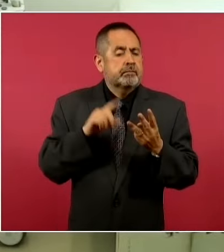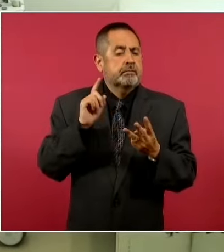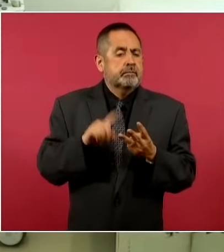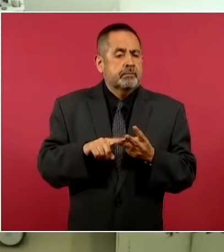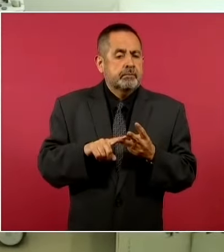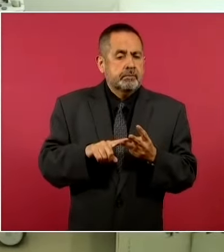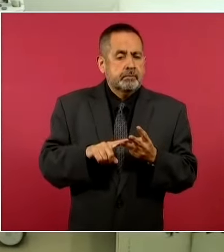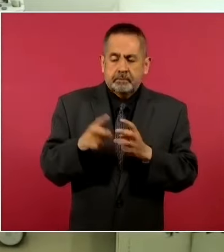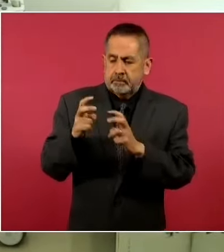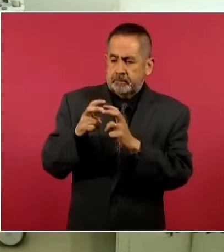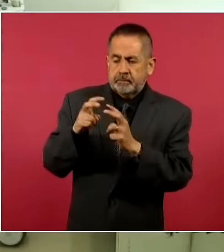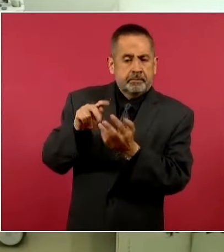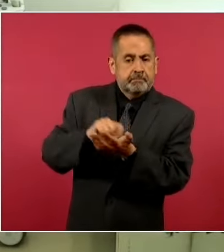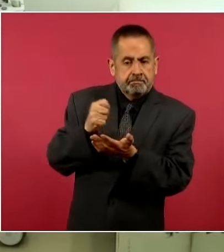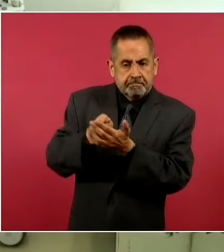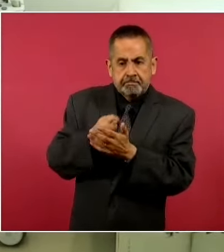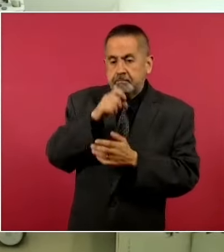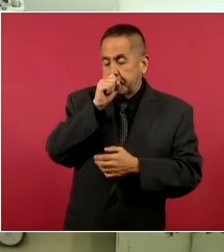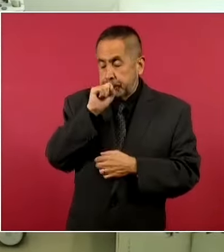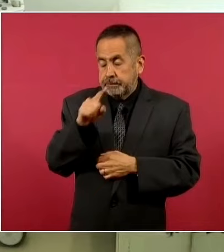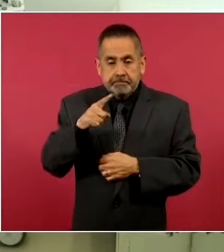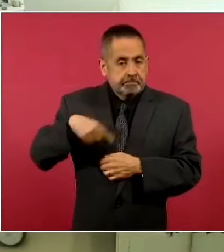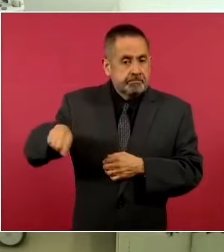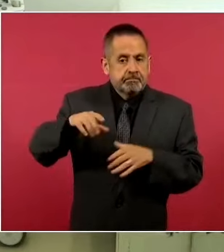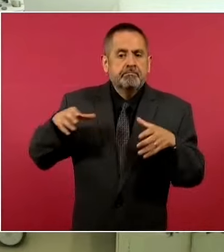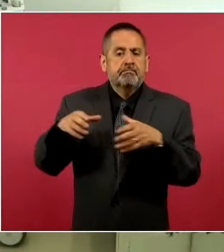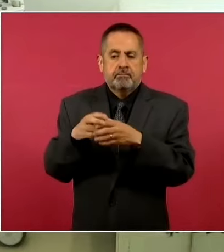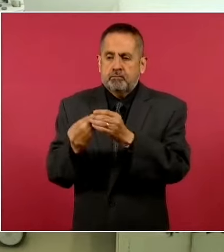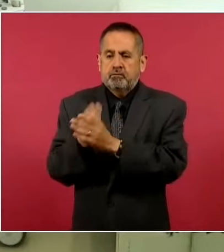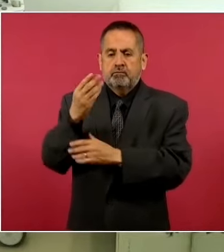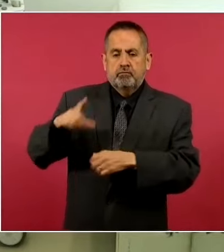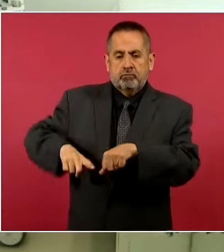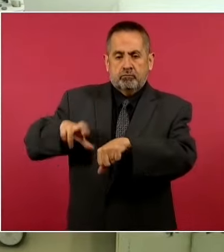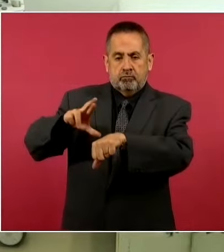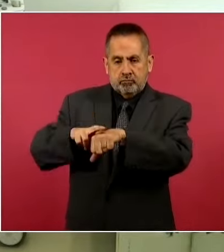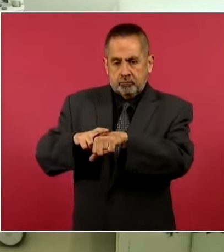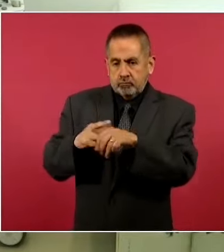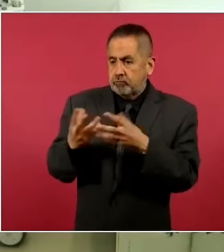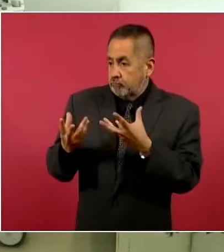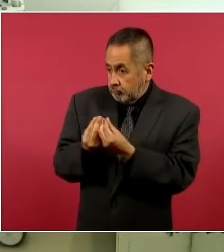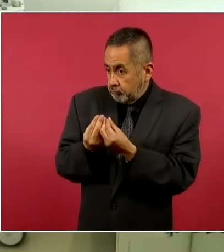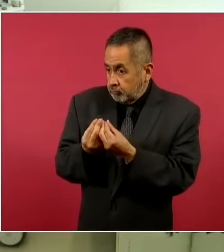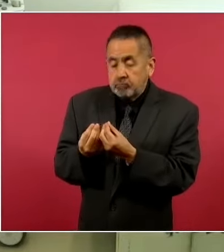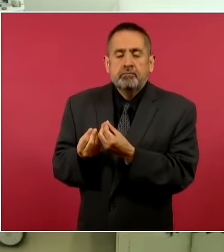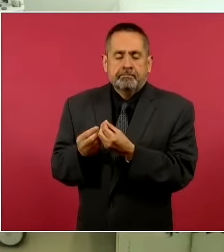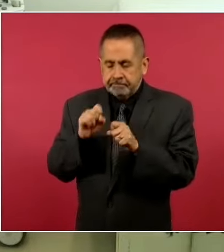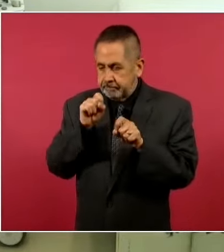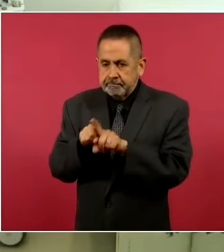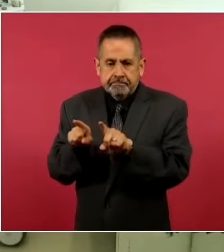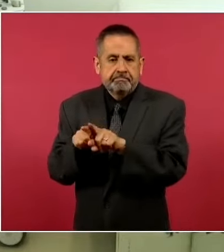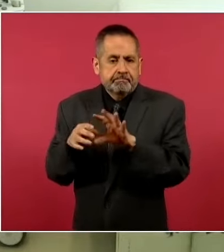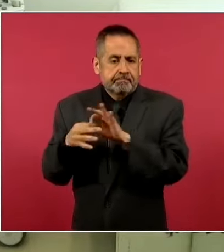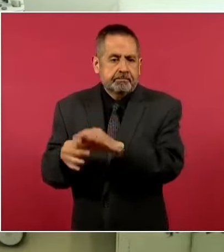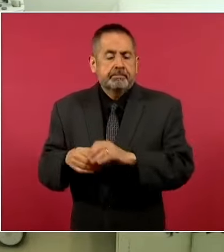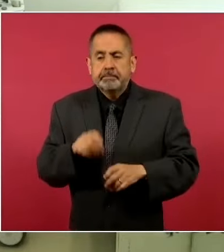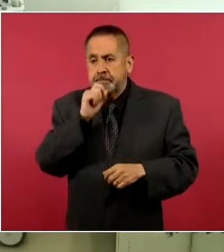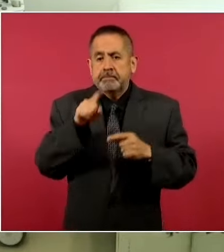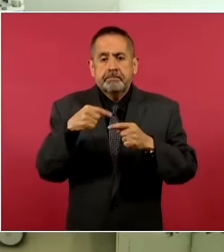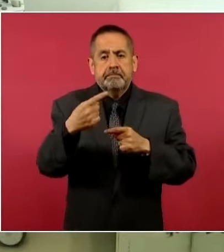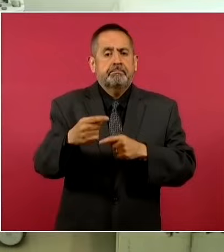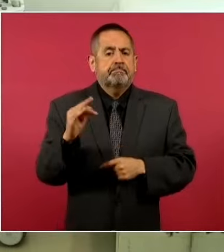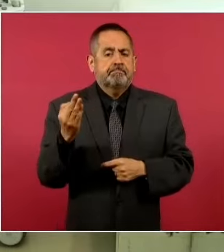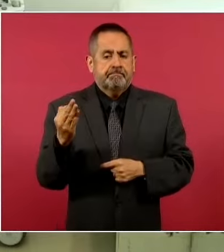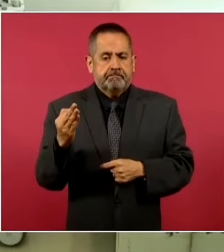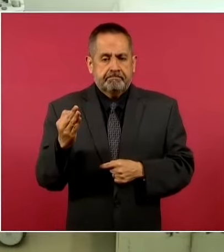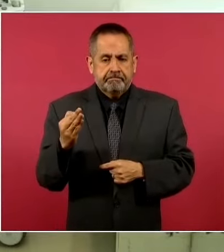de Tamaulipas, en acuerdo con los gobernadores y gobernadoras de estas entidades. Y también en febrero queremos